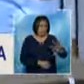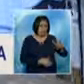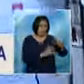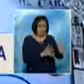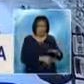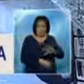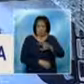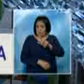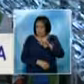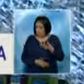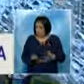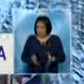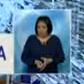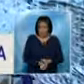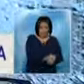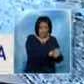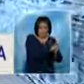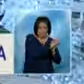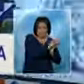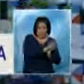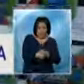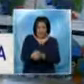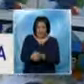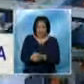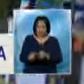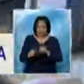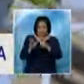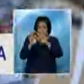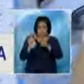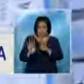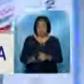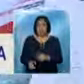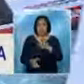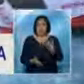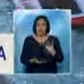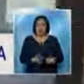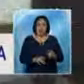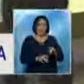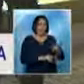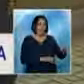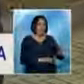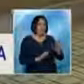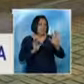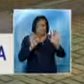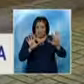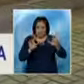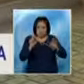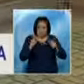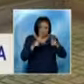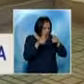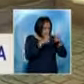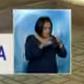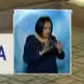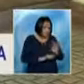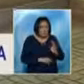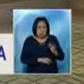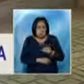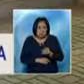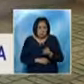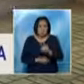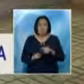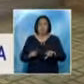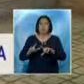que robaron bajo la modalidad del combazo en esta tienda habían logrado burlar la seguridad de 10 agentes que resguardaban el centro comercial